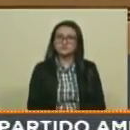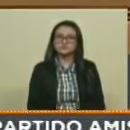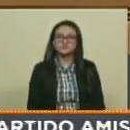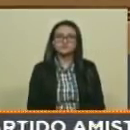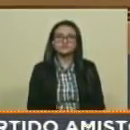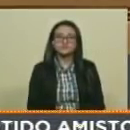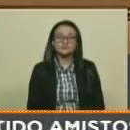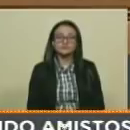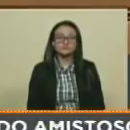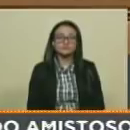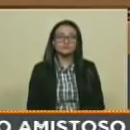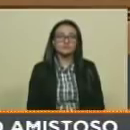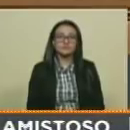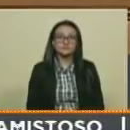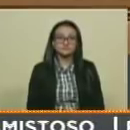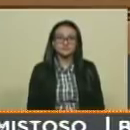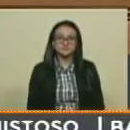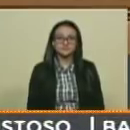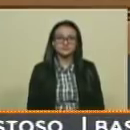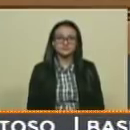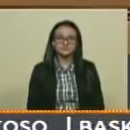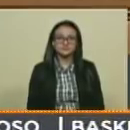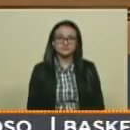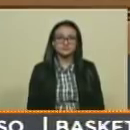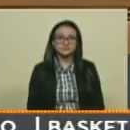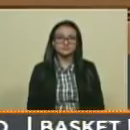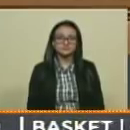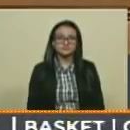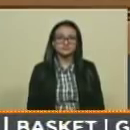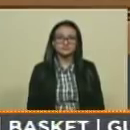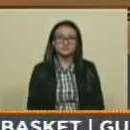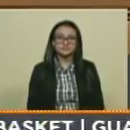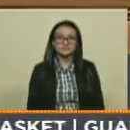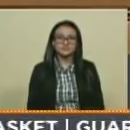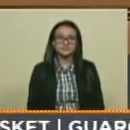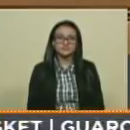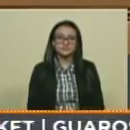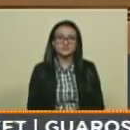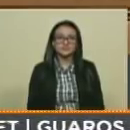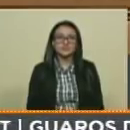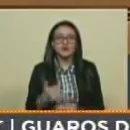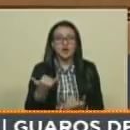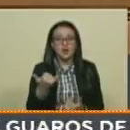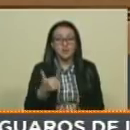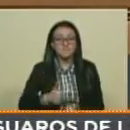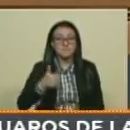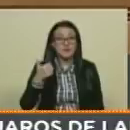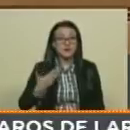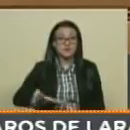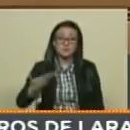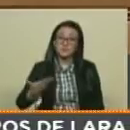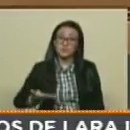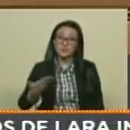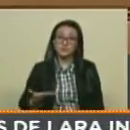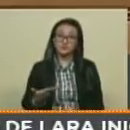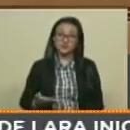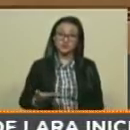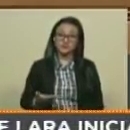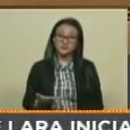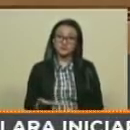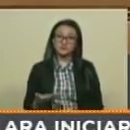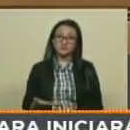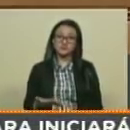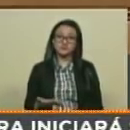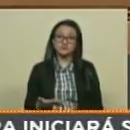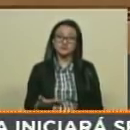Pero obviamente el eje central que ha hecho un antes y un ahora en lo que